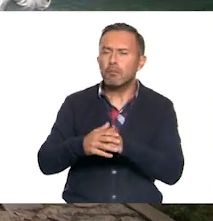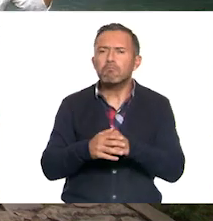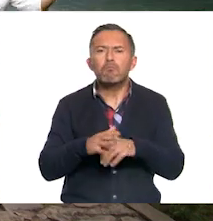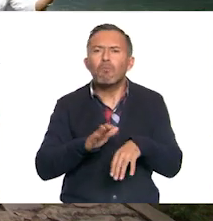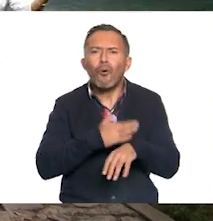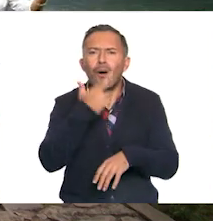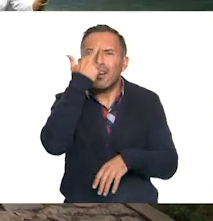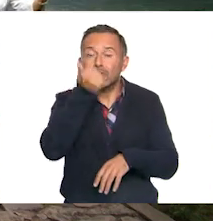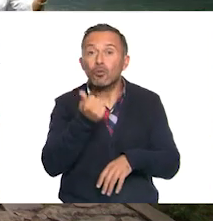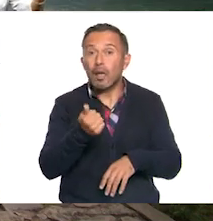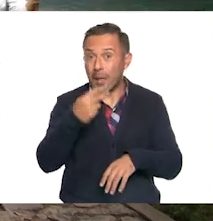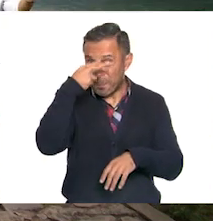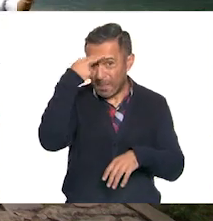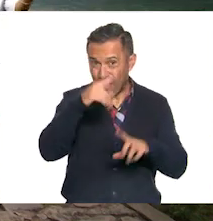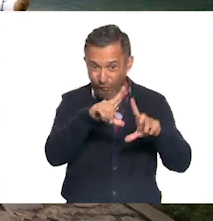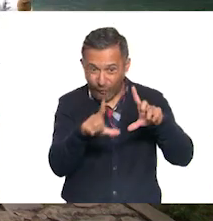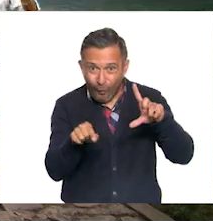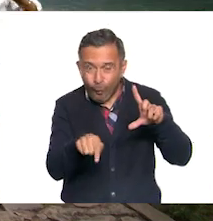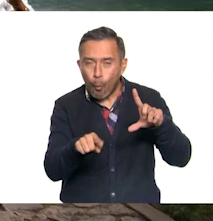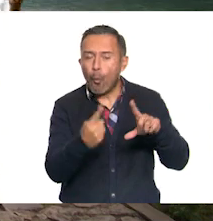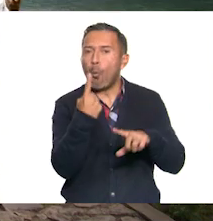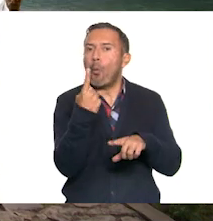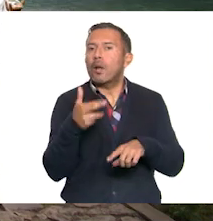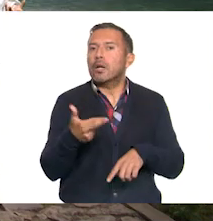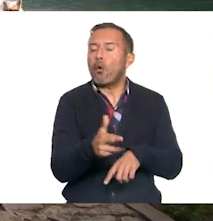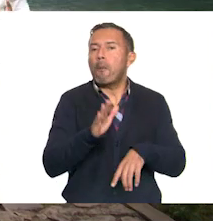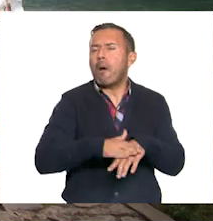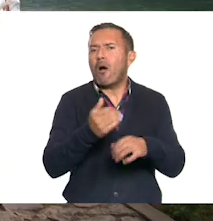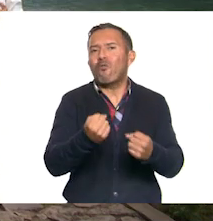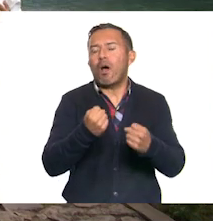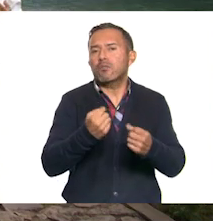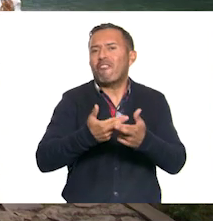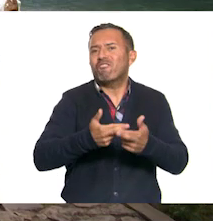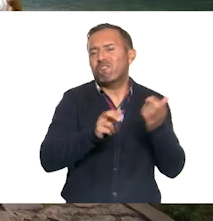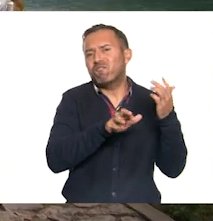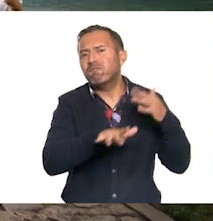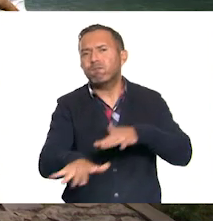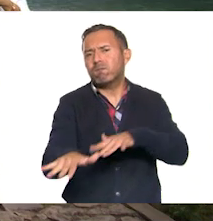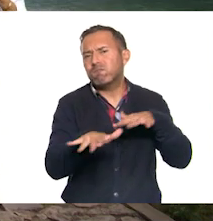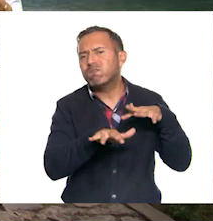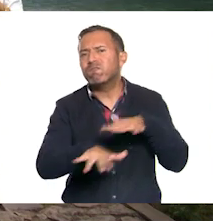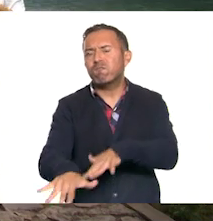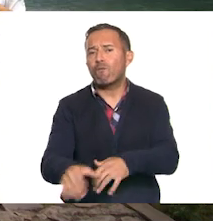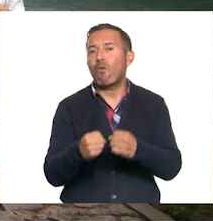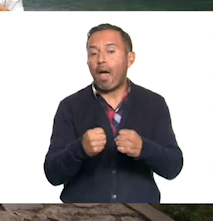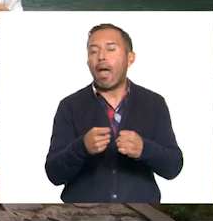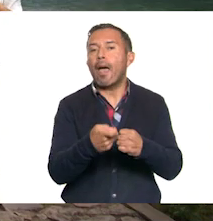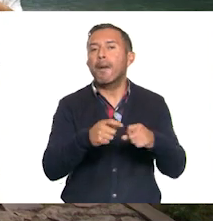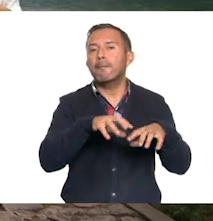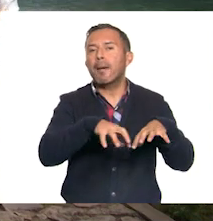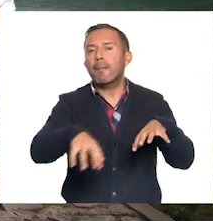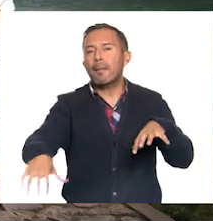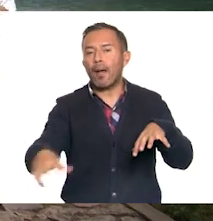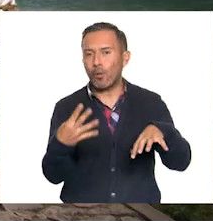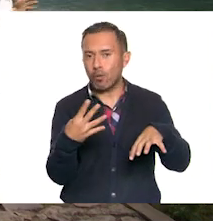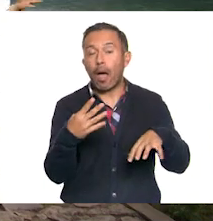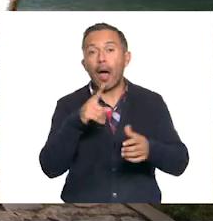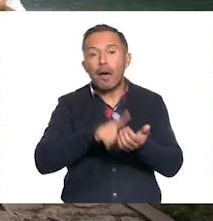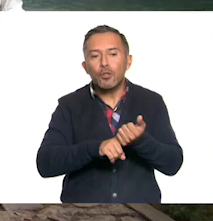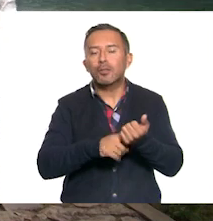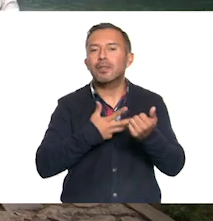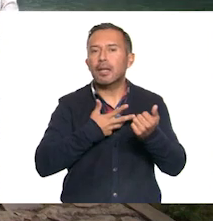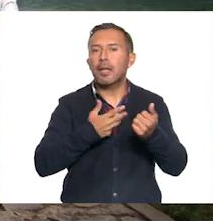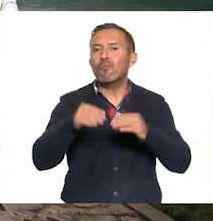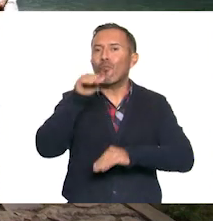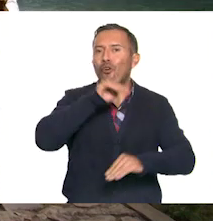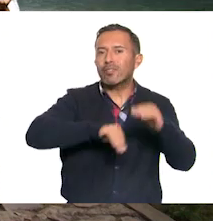más caudalosos de México y el relieve que tiene la entidad es irregular al presentar sierras y valles,